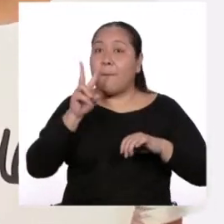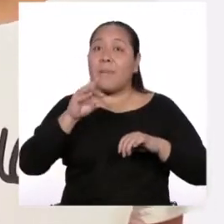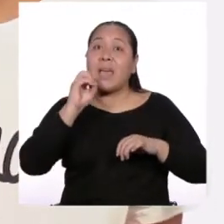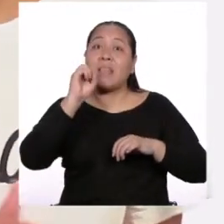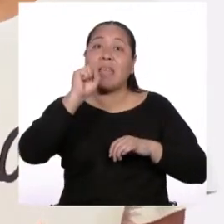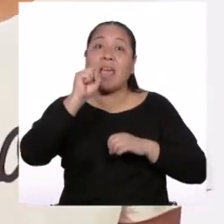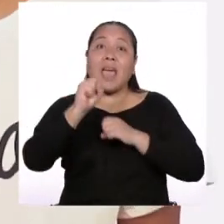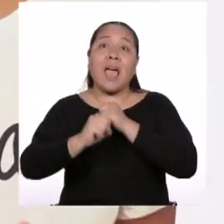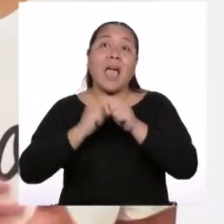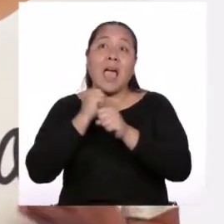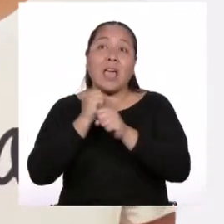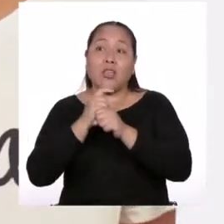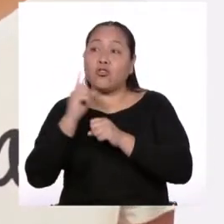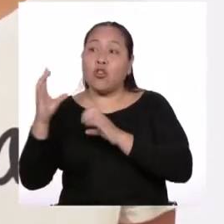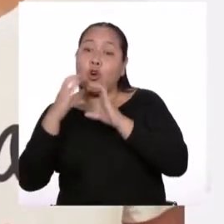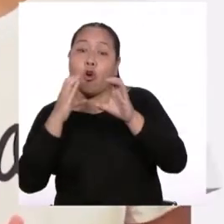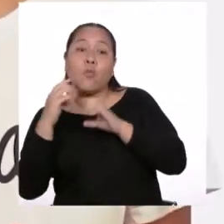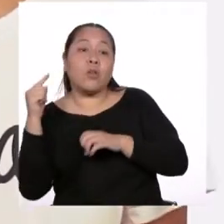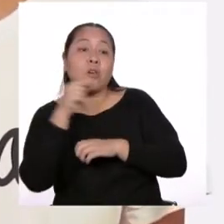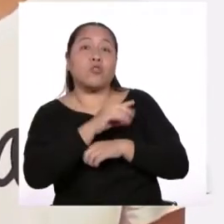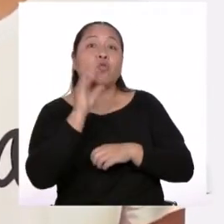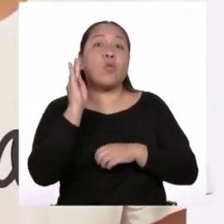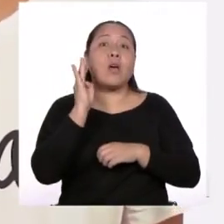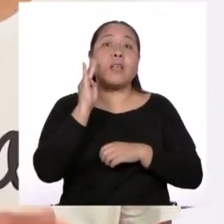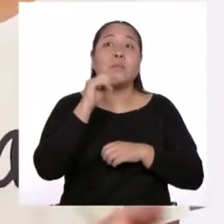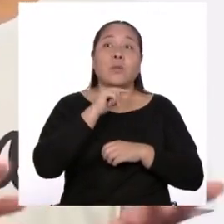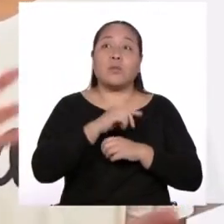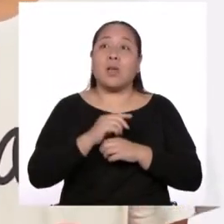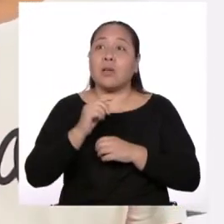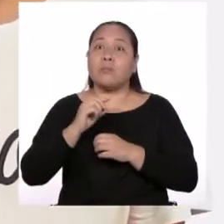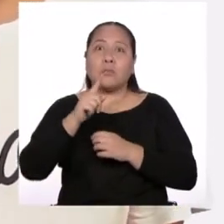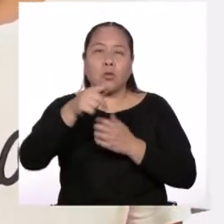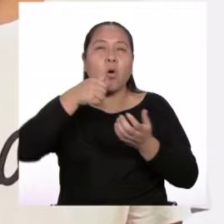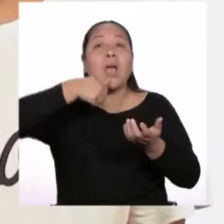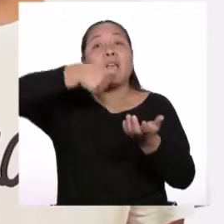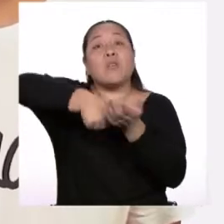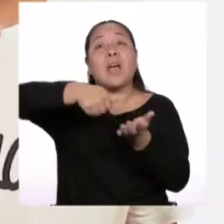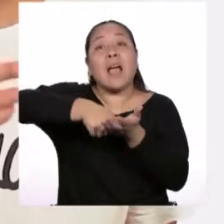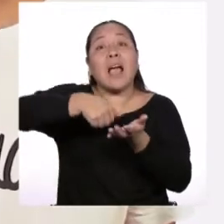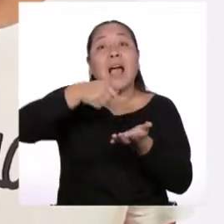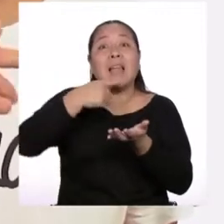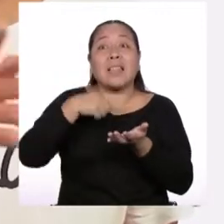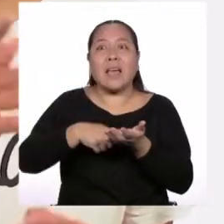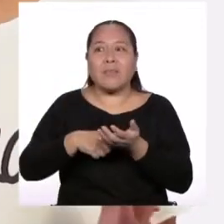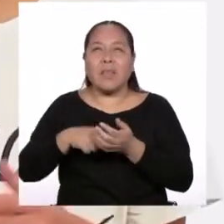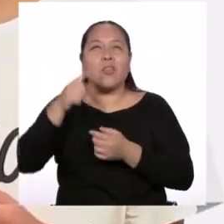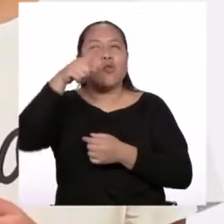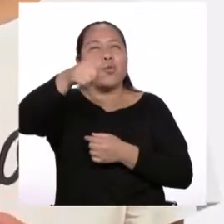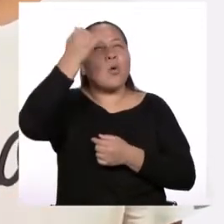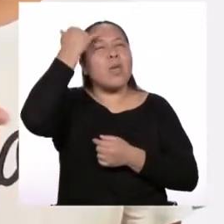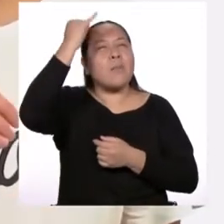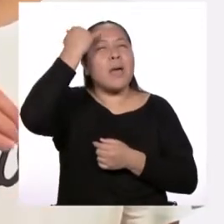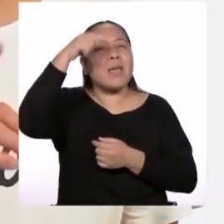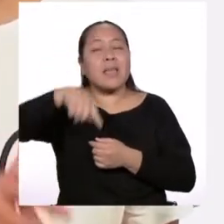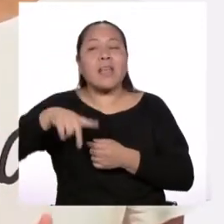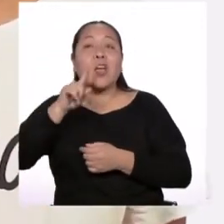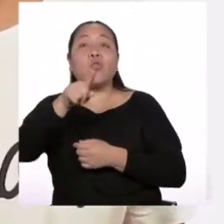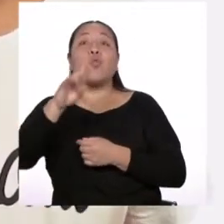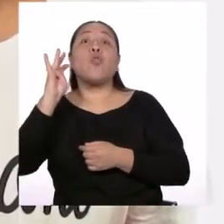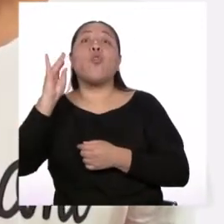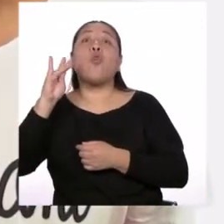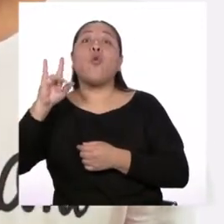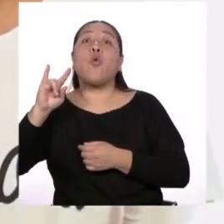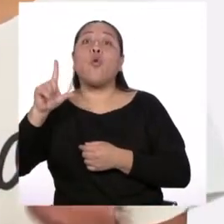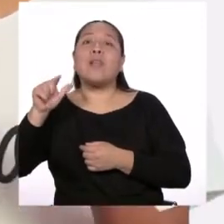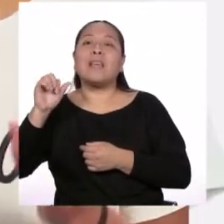los cuales no se comunicó con su esposa. Escribe una carta o correo electrónico de parte de Ulises a su esposa, Penélope, en